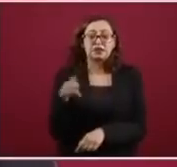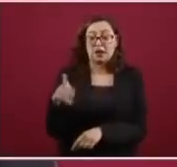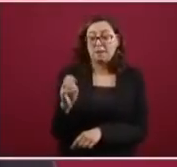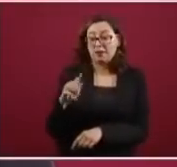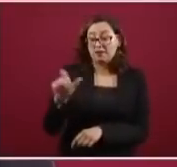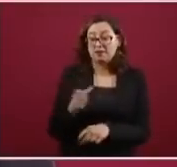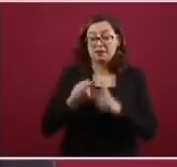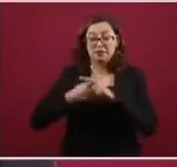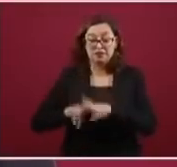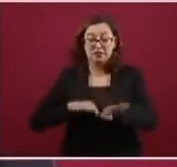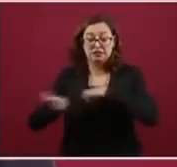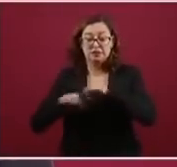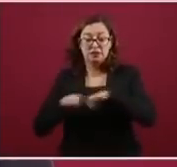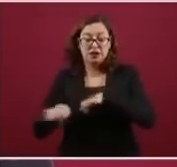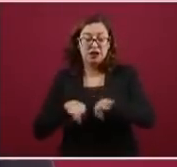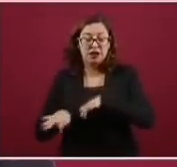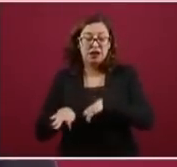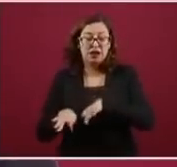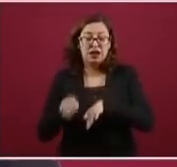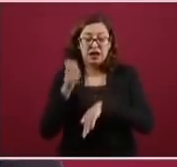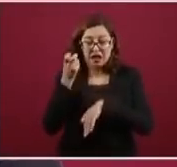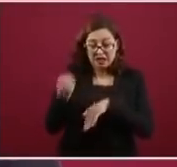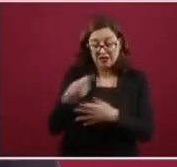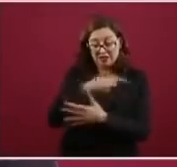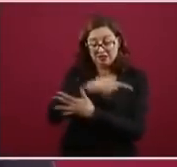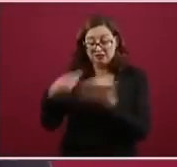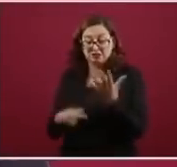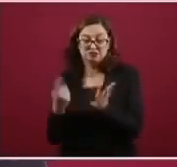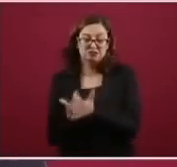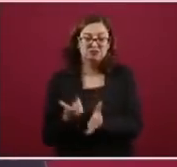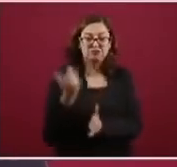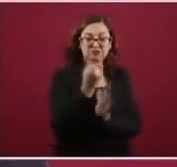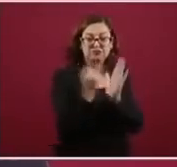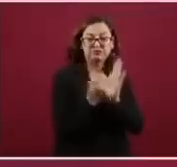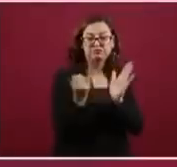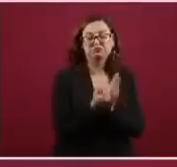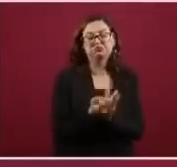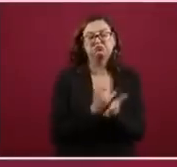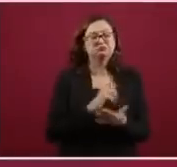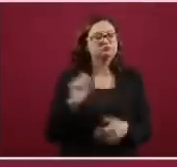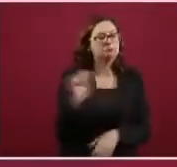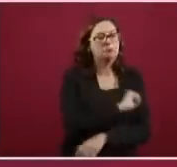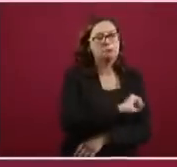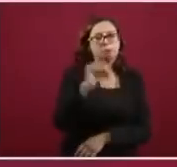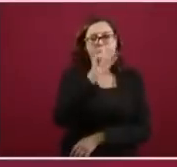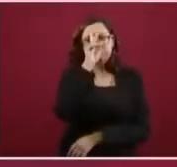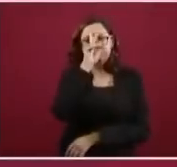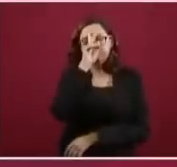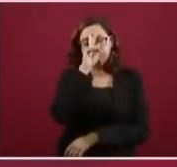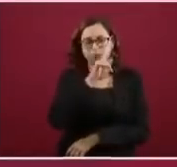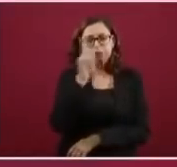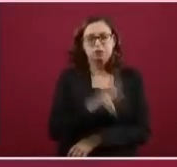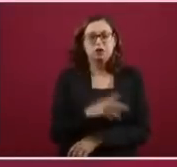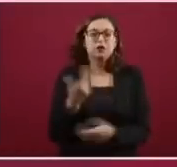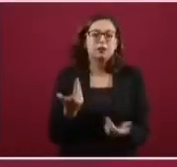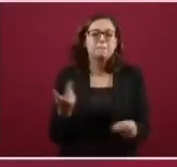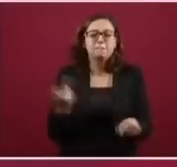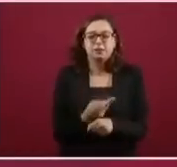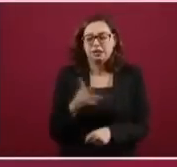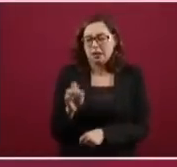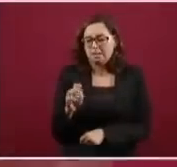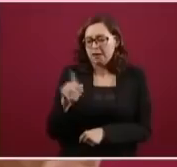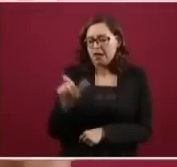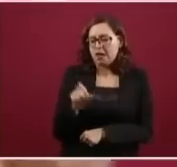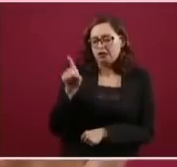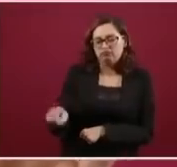pagaría más de impuestos a nosotros que lo que ellos recibirían de ingresos y lo que ha venido haciendo temes entonces es no explotarlos están